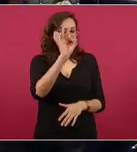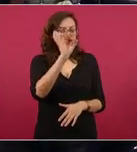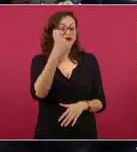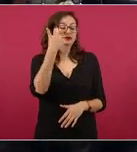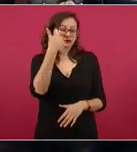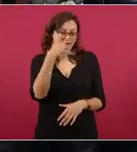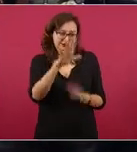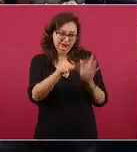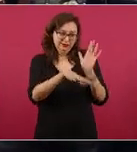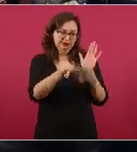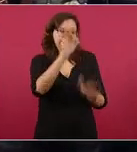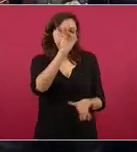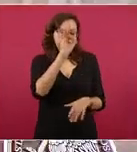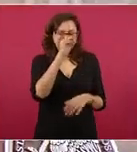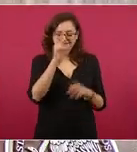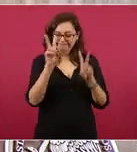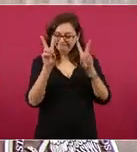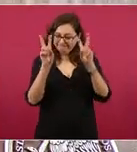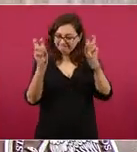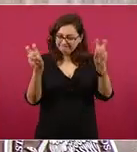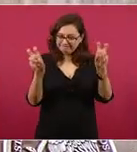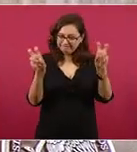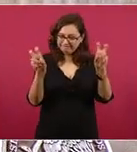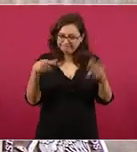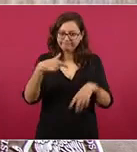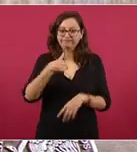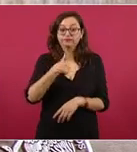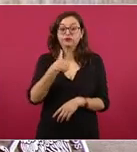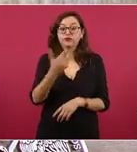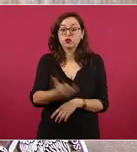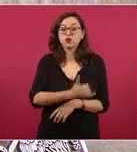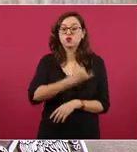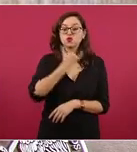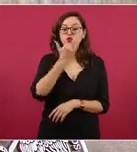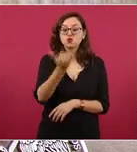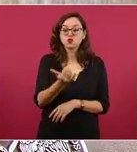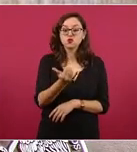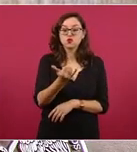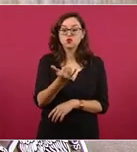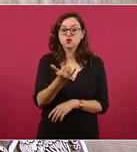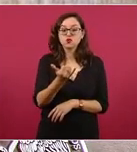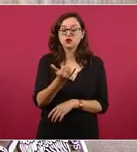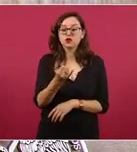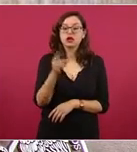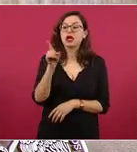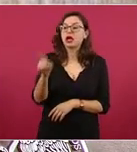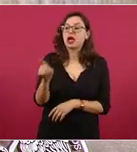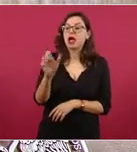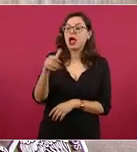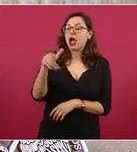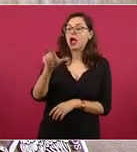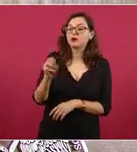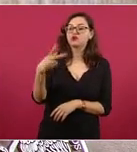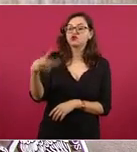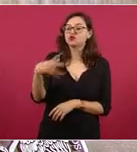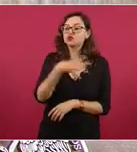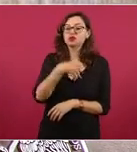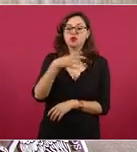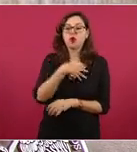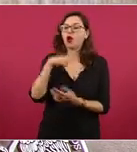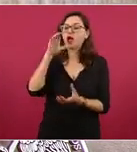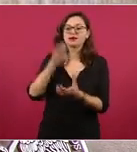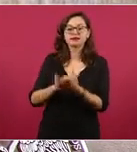dice me equivoqué, no se va a casar el hijo de Andrés Manuel,